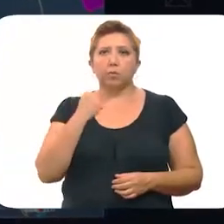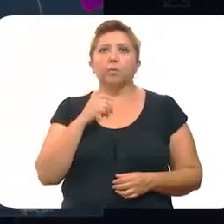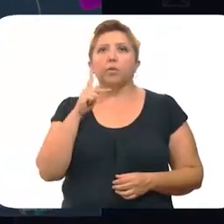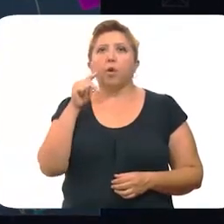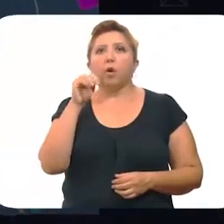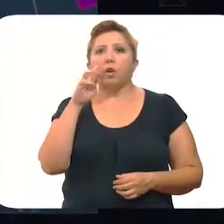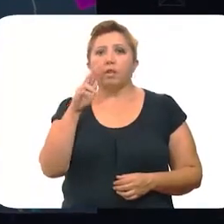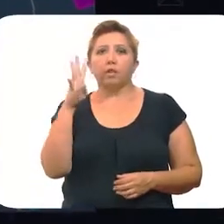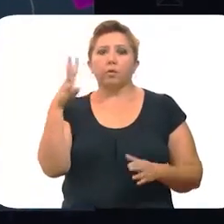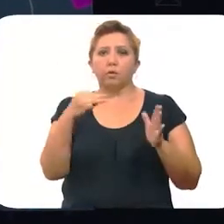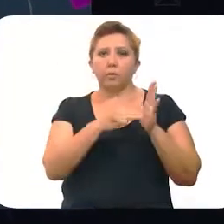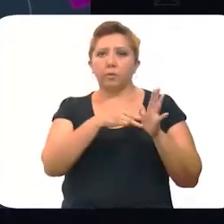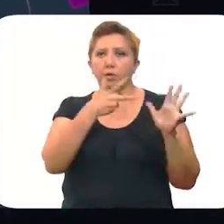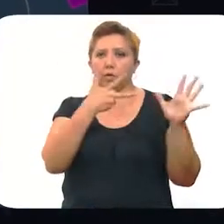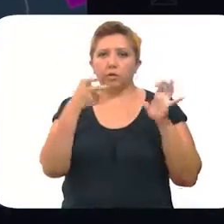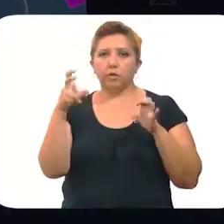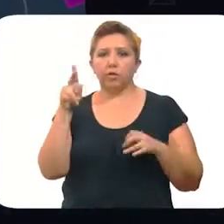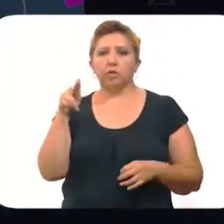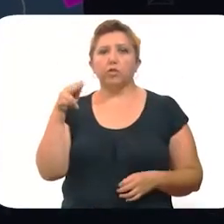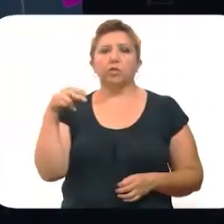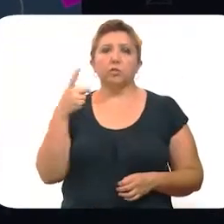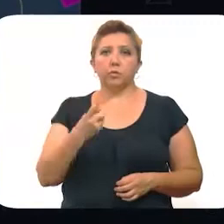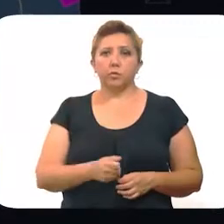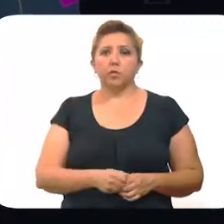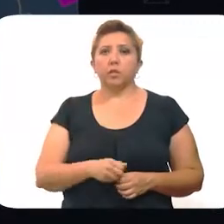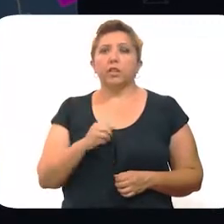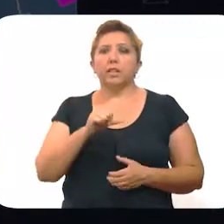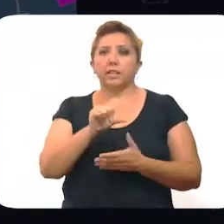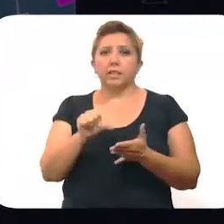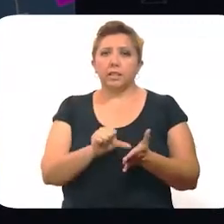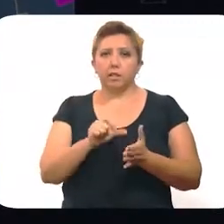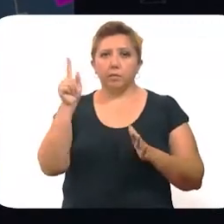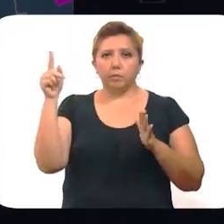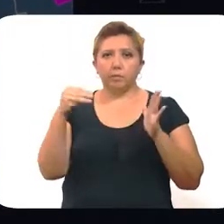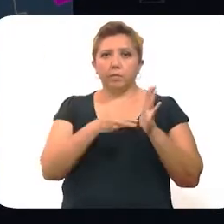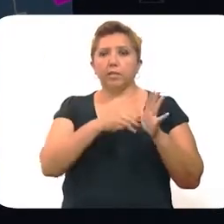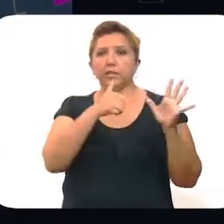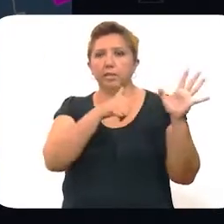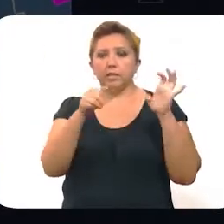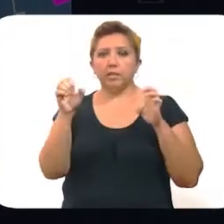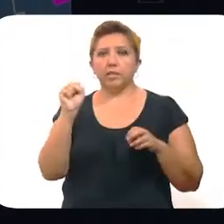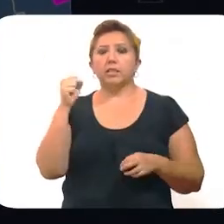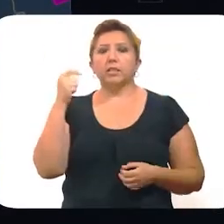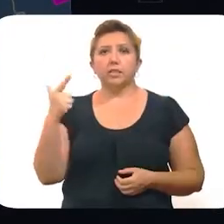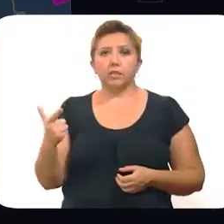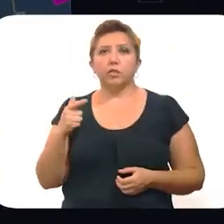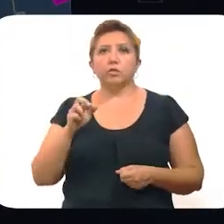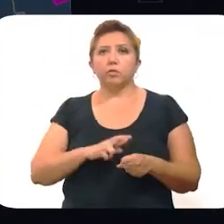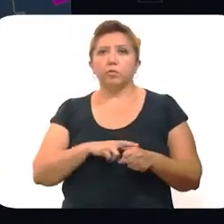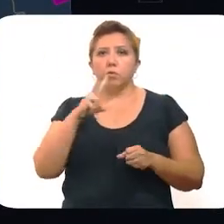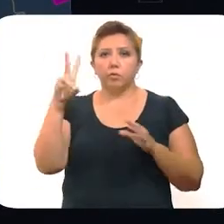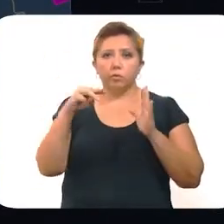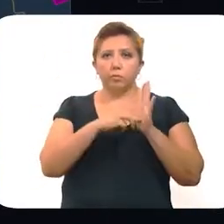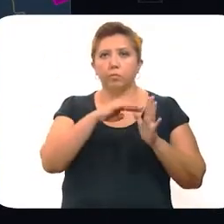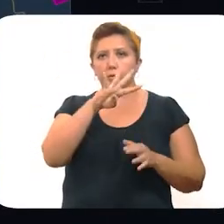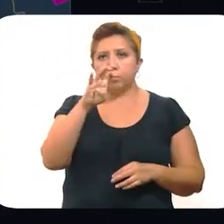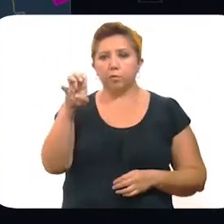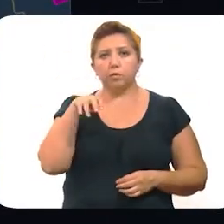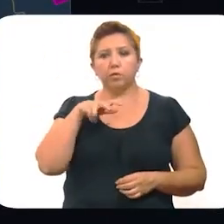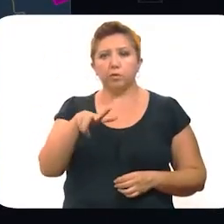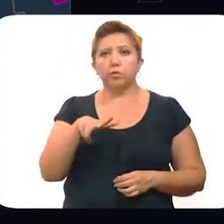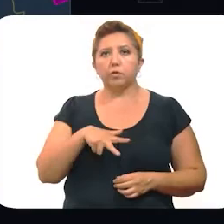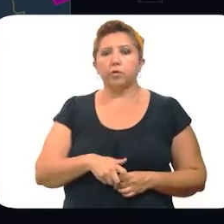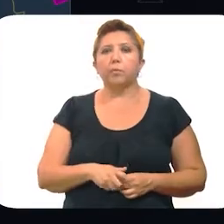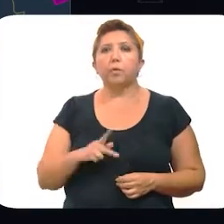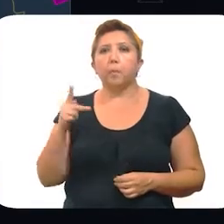zona oriente 4.878, en la zona centro 1.667, en la zona sur 2.418,